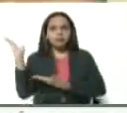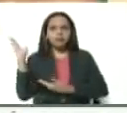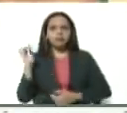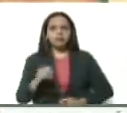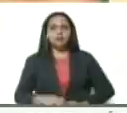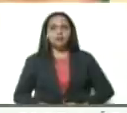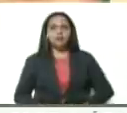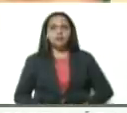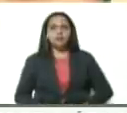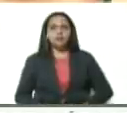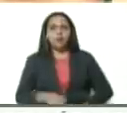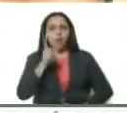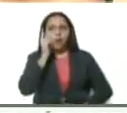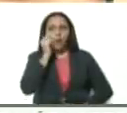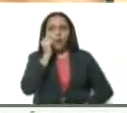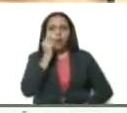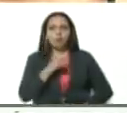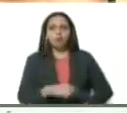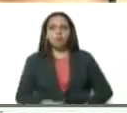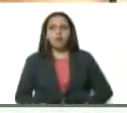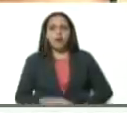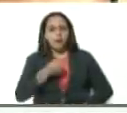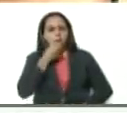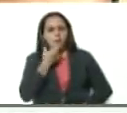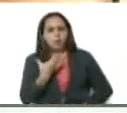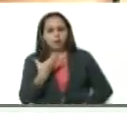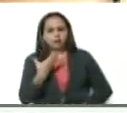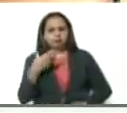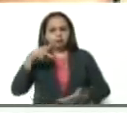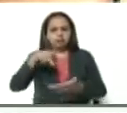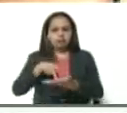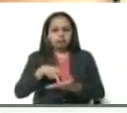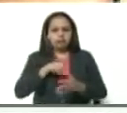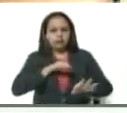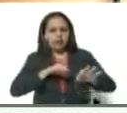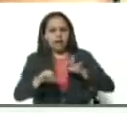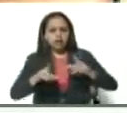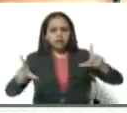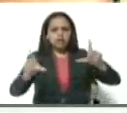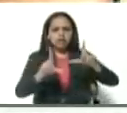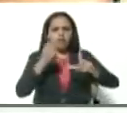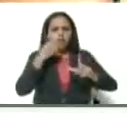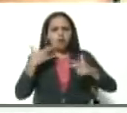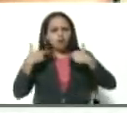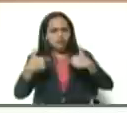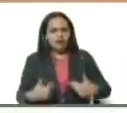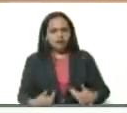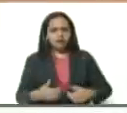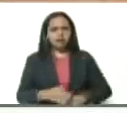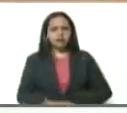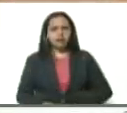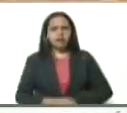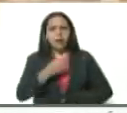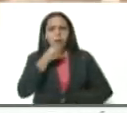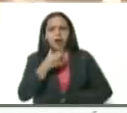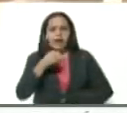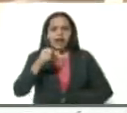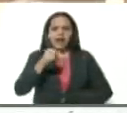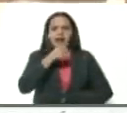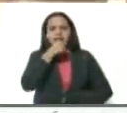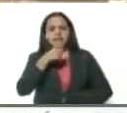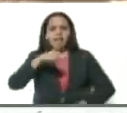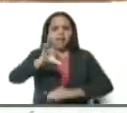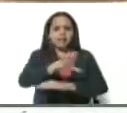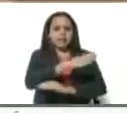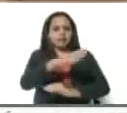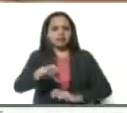Un hombre, buen actor, buen ser humano, buen cantante,